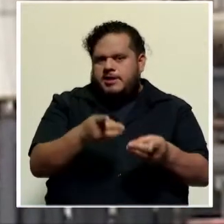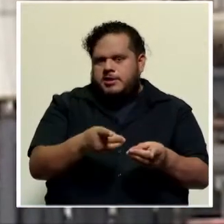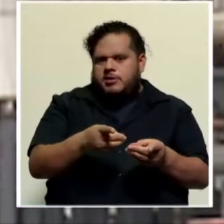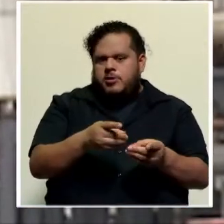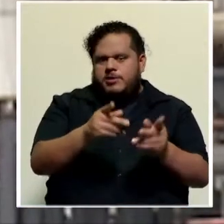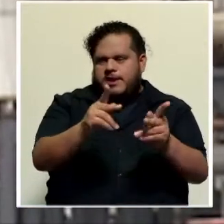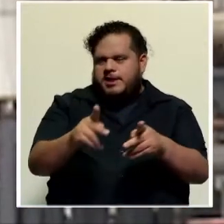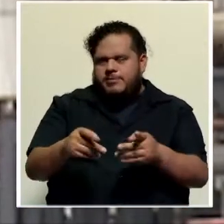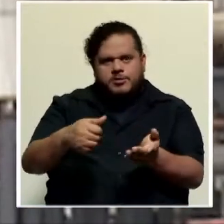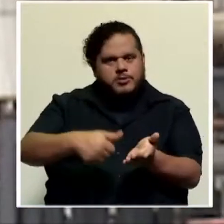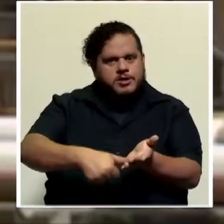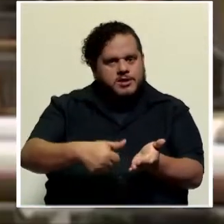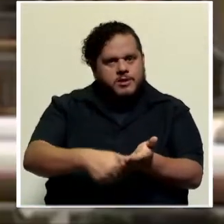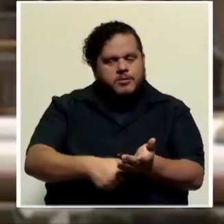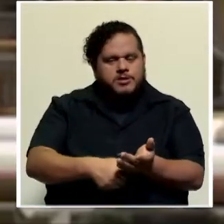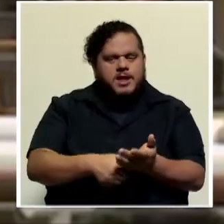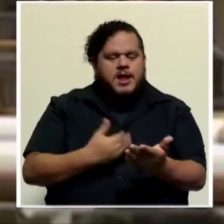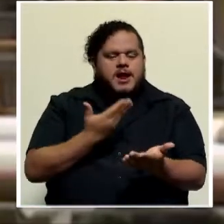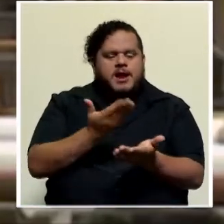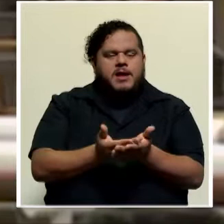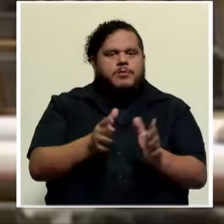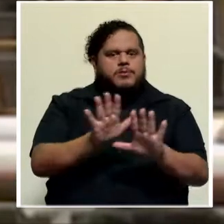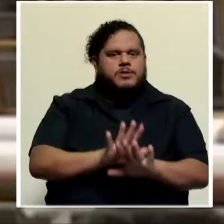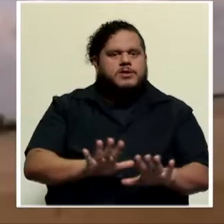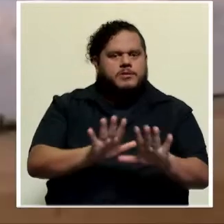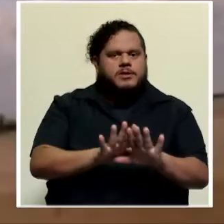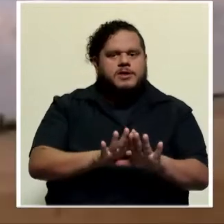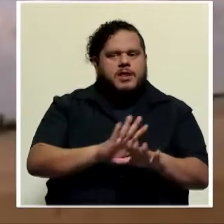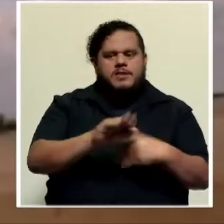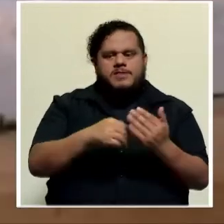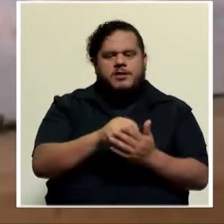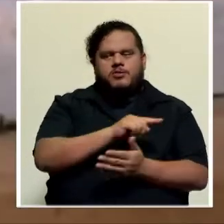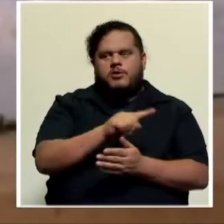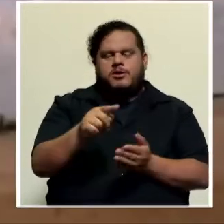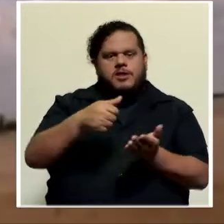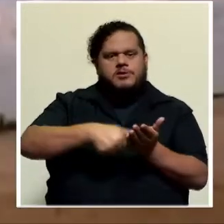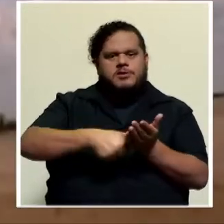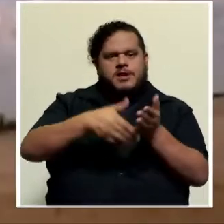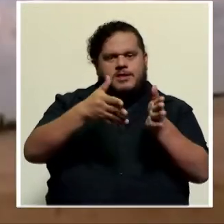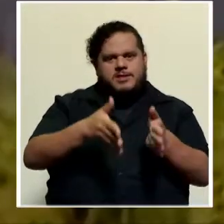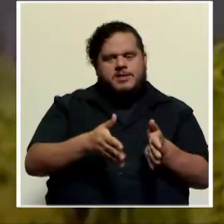electores la propuesta ambiental de los candidatos?